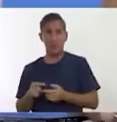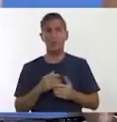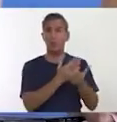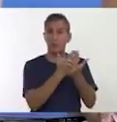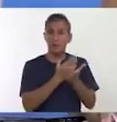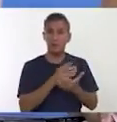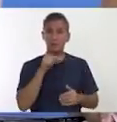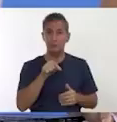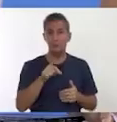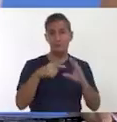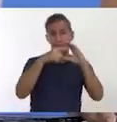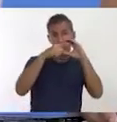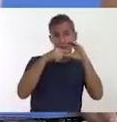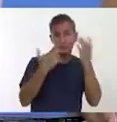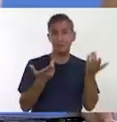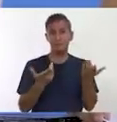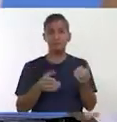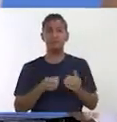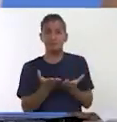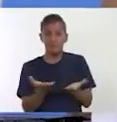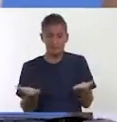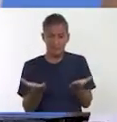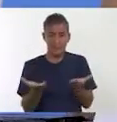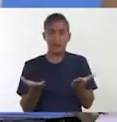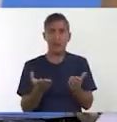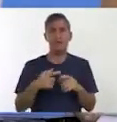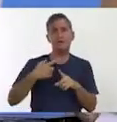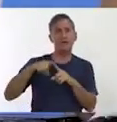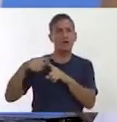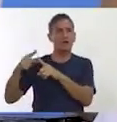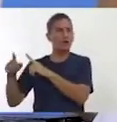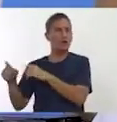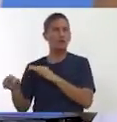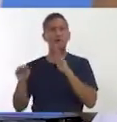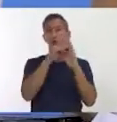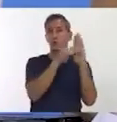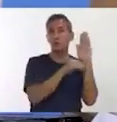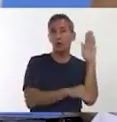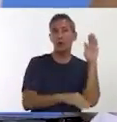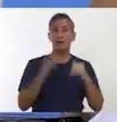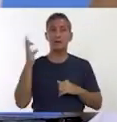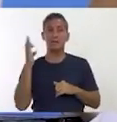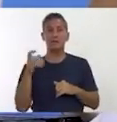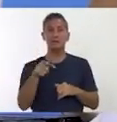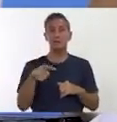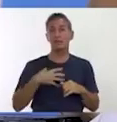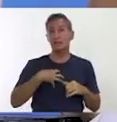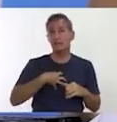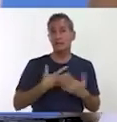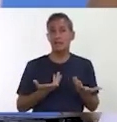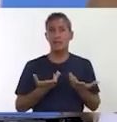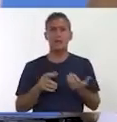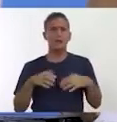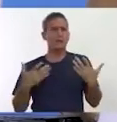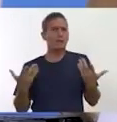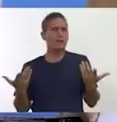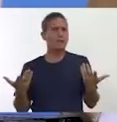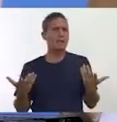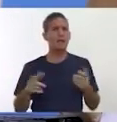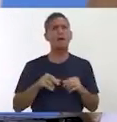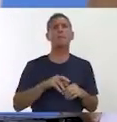que estudien ese contenido, que es la base del resto de los programas de facultad que usted